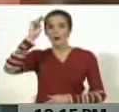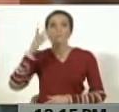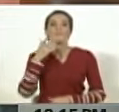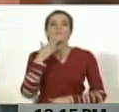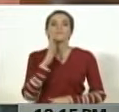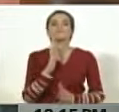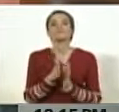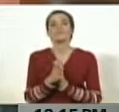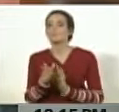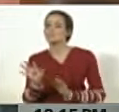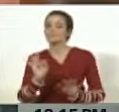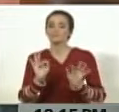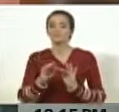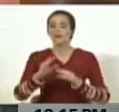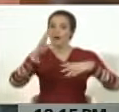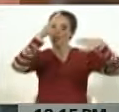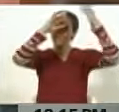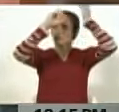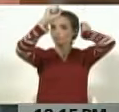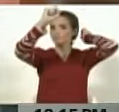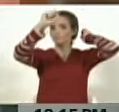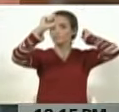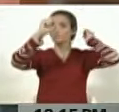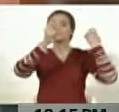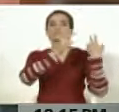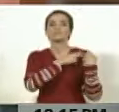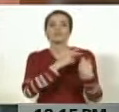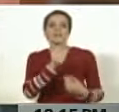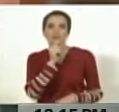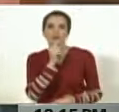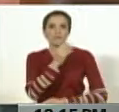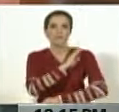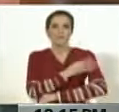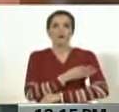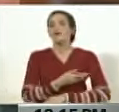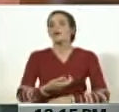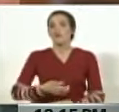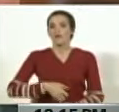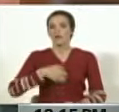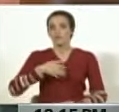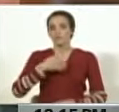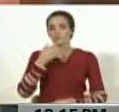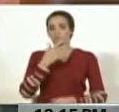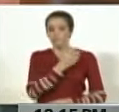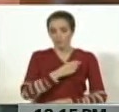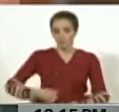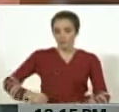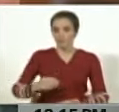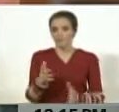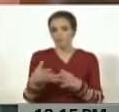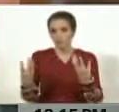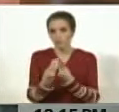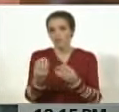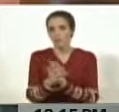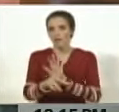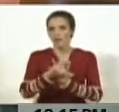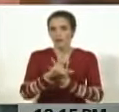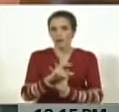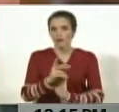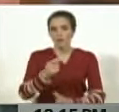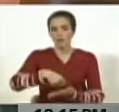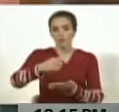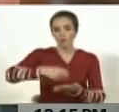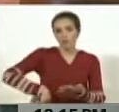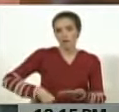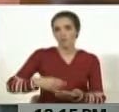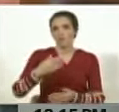la designación de un embajador es competencia del Poder Ejecutivo con el Poder Legislativo. Los contratos